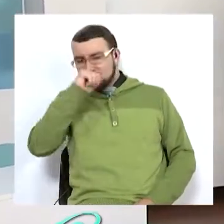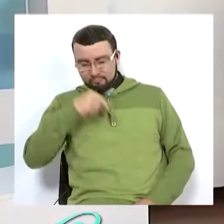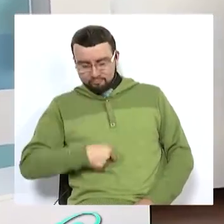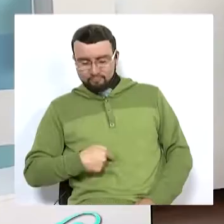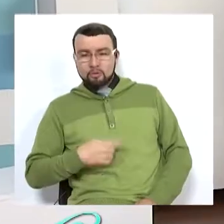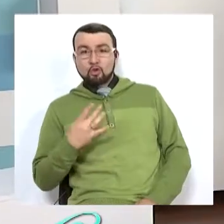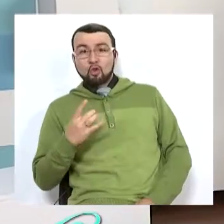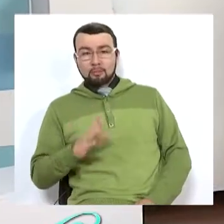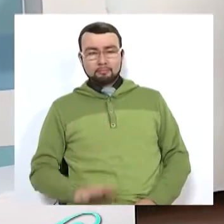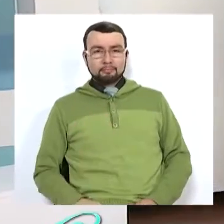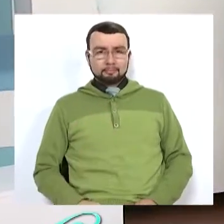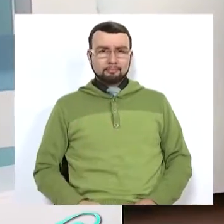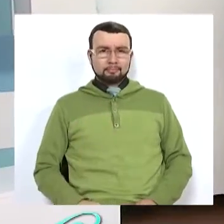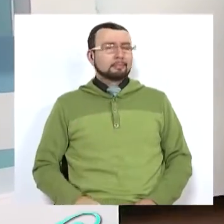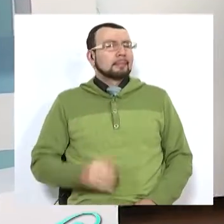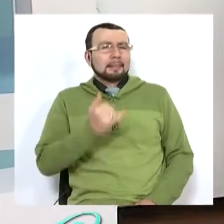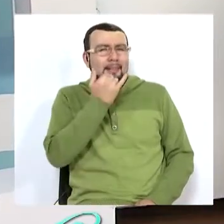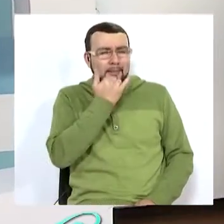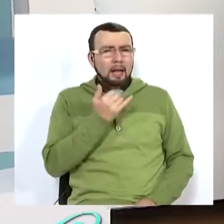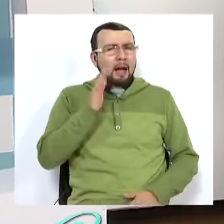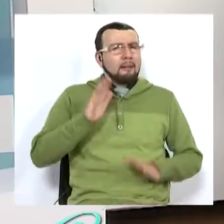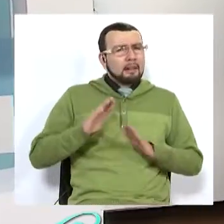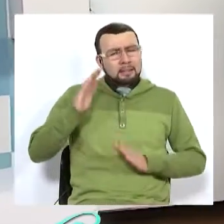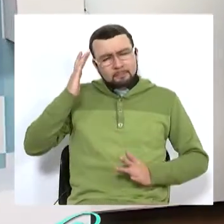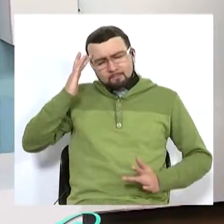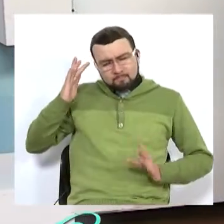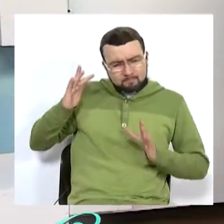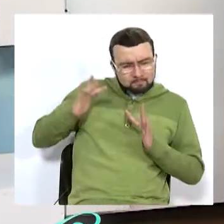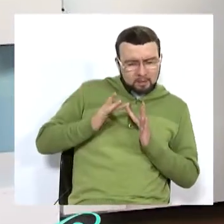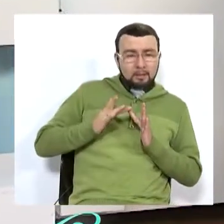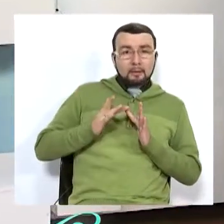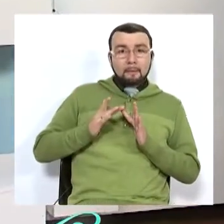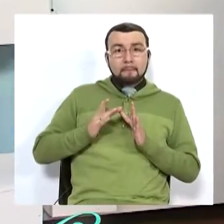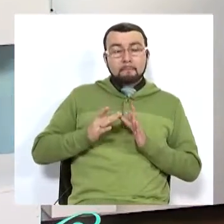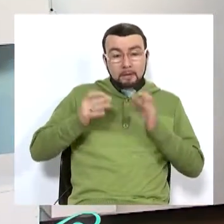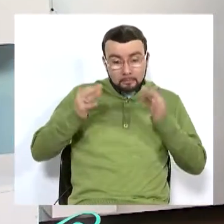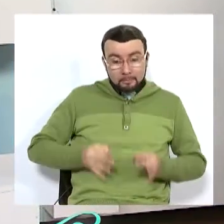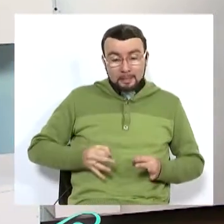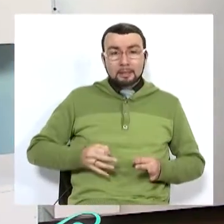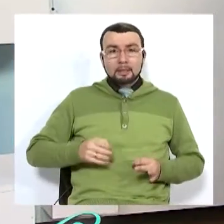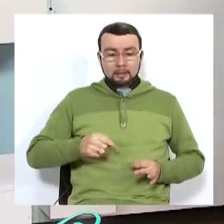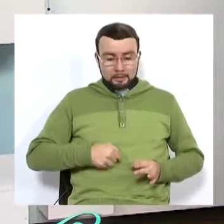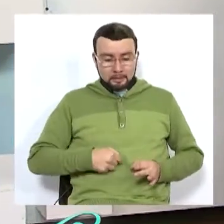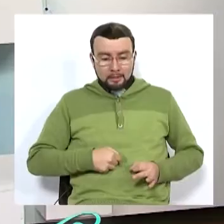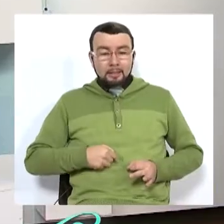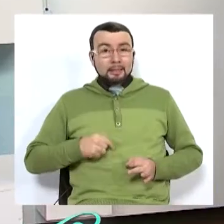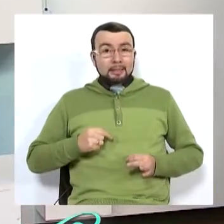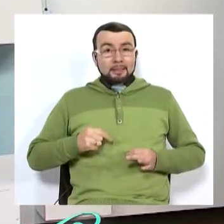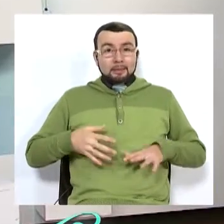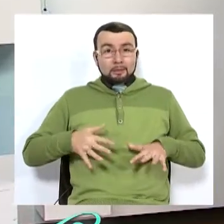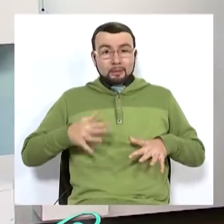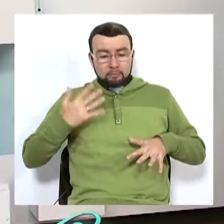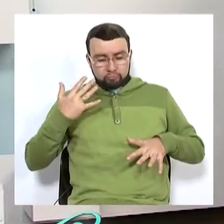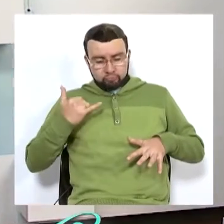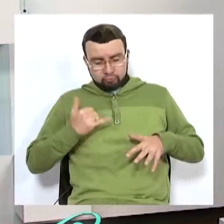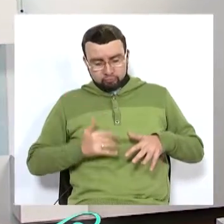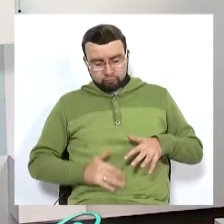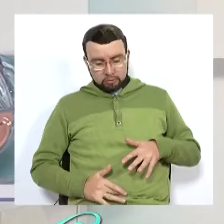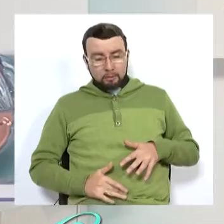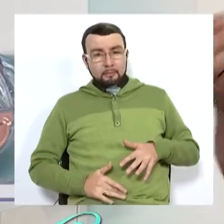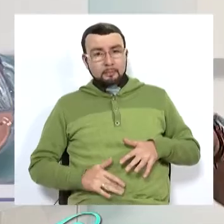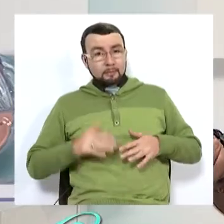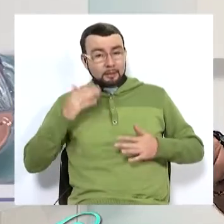¿Por qué sea un dolor referido? Resulta que hay coincidencia del sitio donde sale una fibra nerviosa que lleva